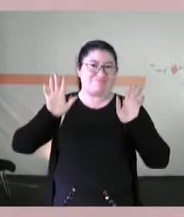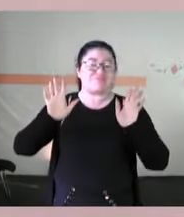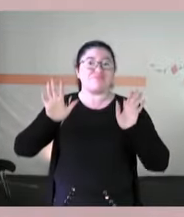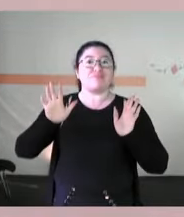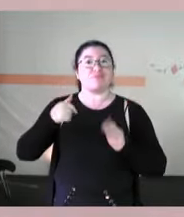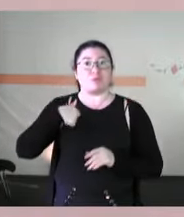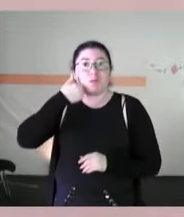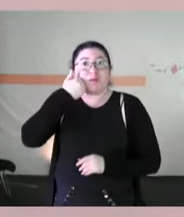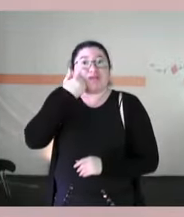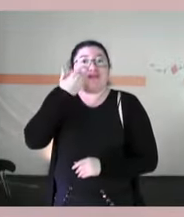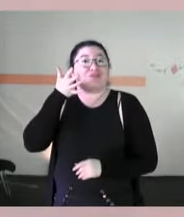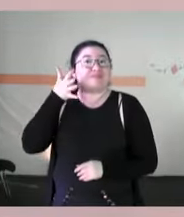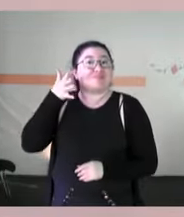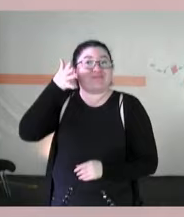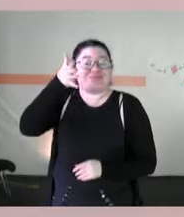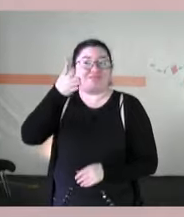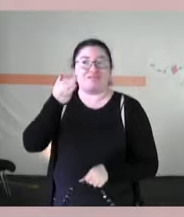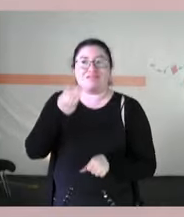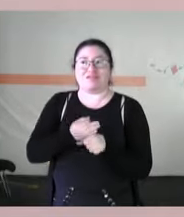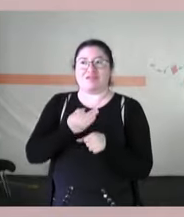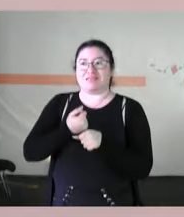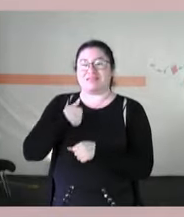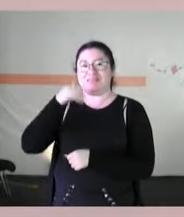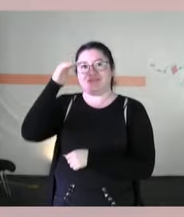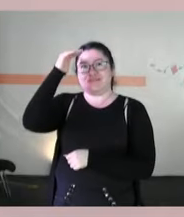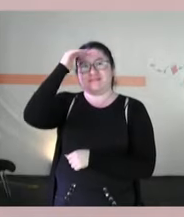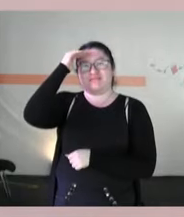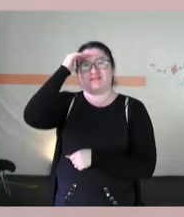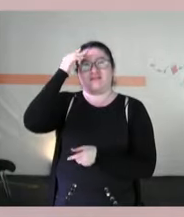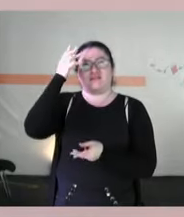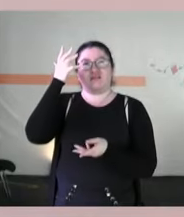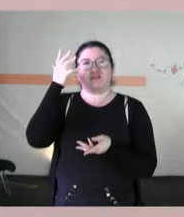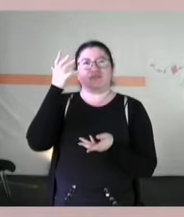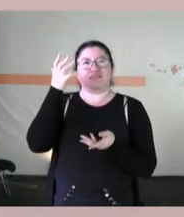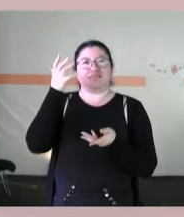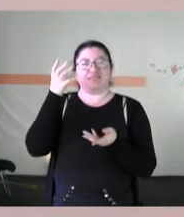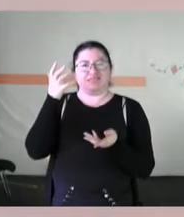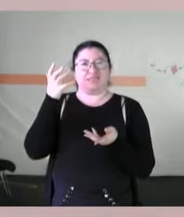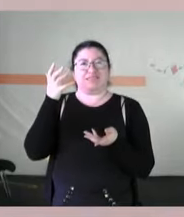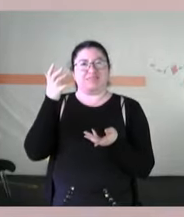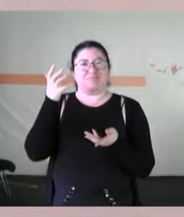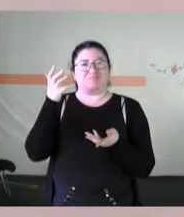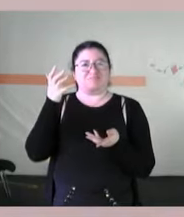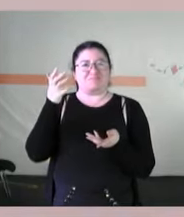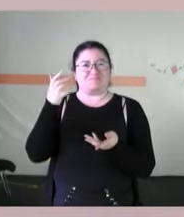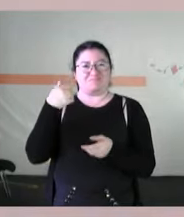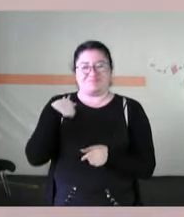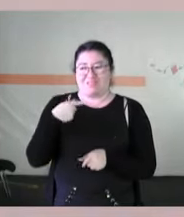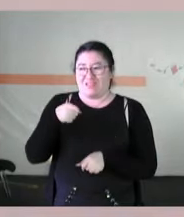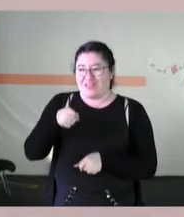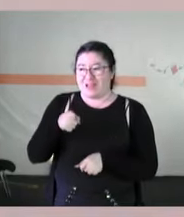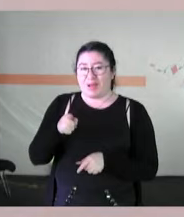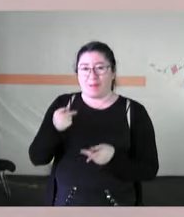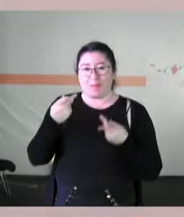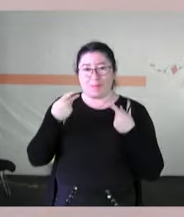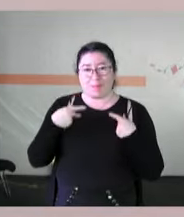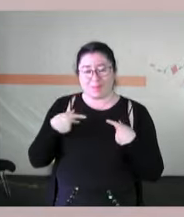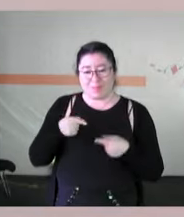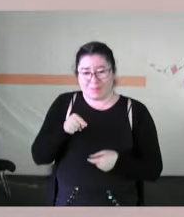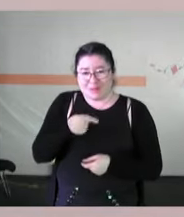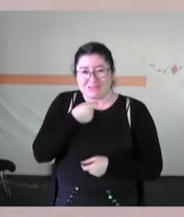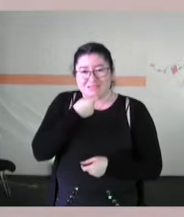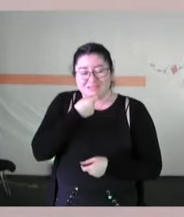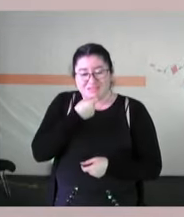digo, es un gran duelo de mi vida, pero por lo menos no voy a poner a